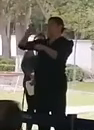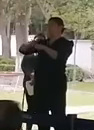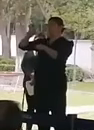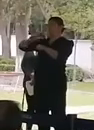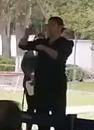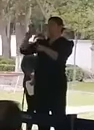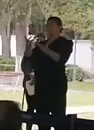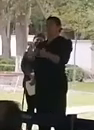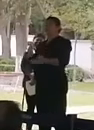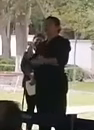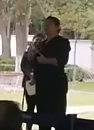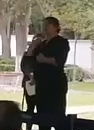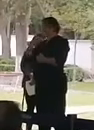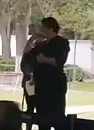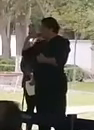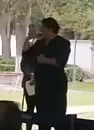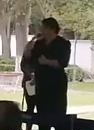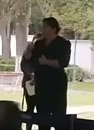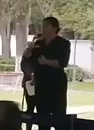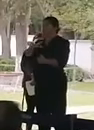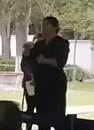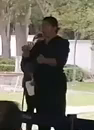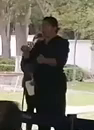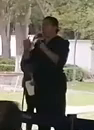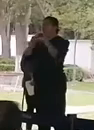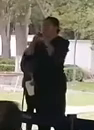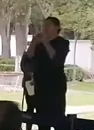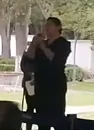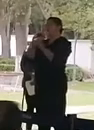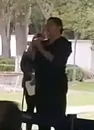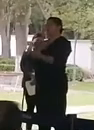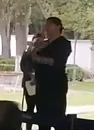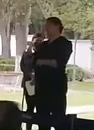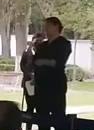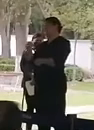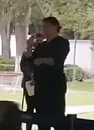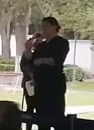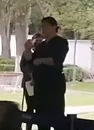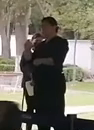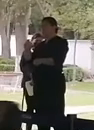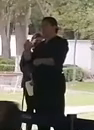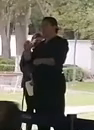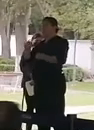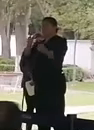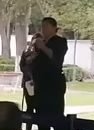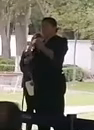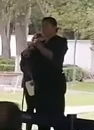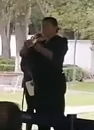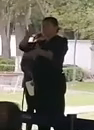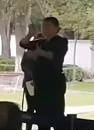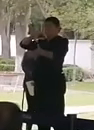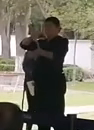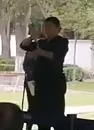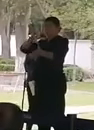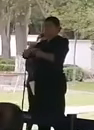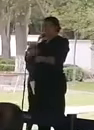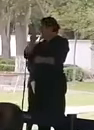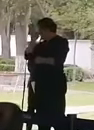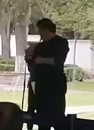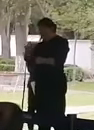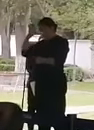donde se reunieron el presidente Biden con los países de las Américas, incluso